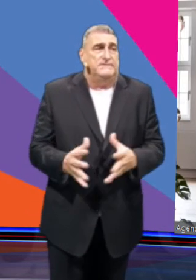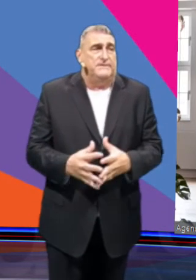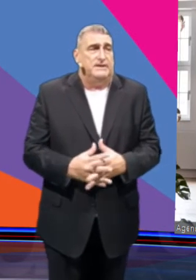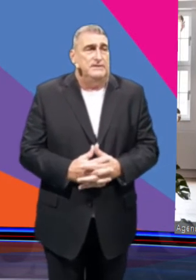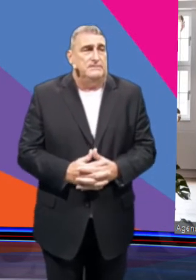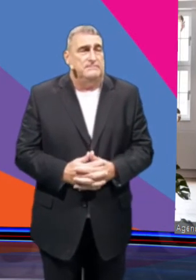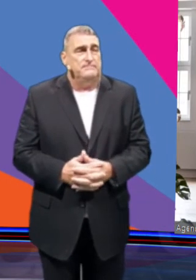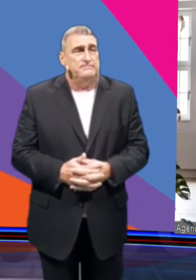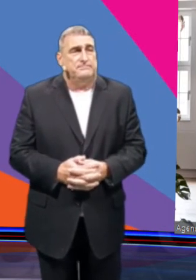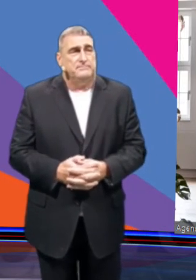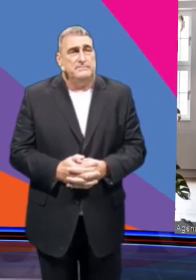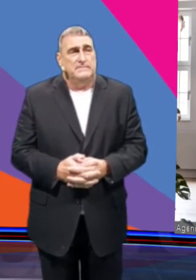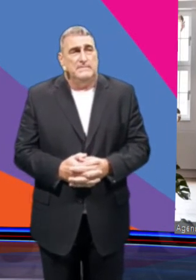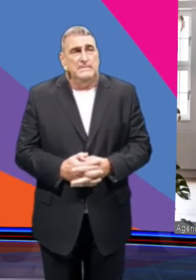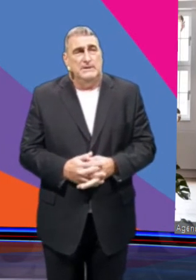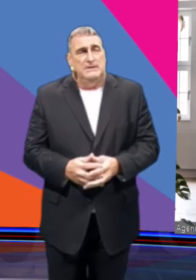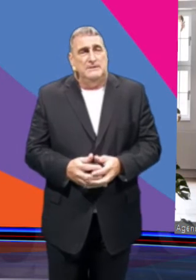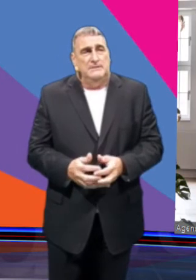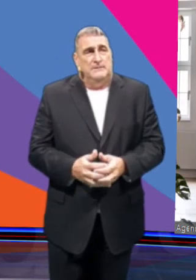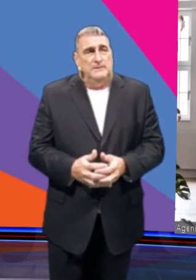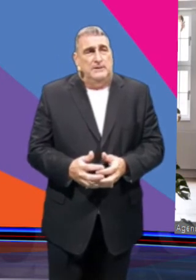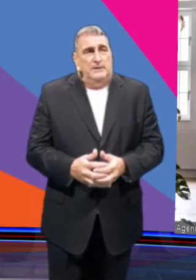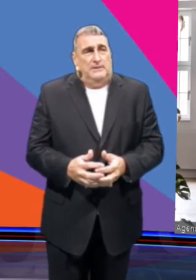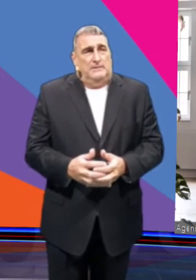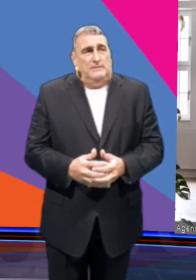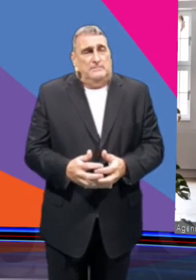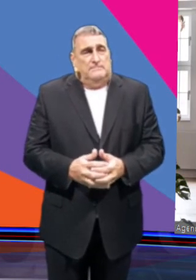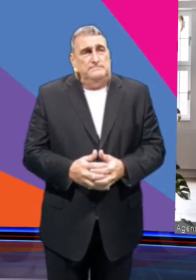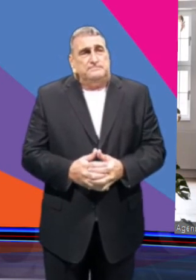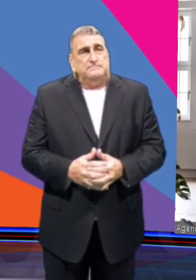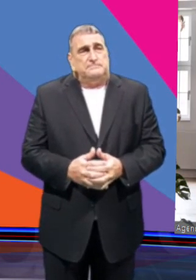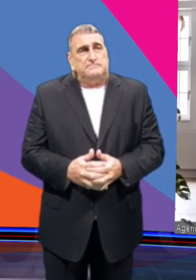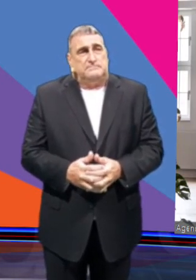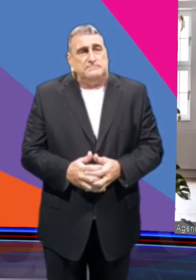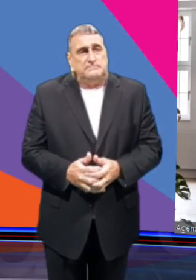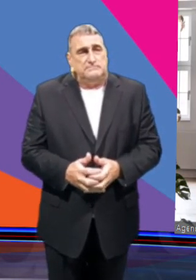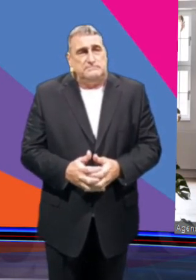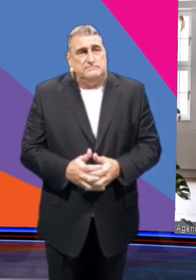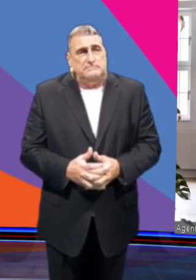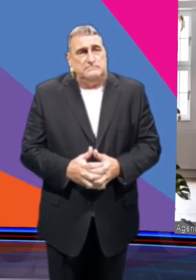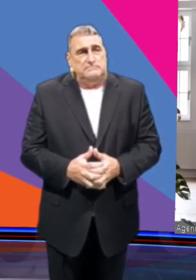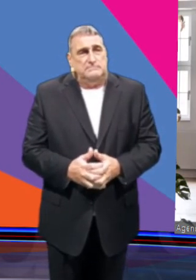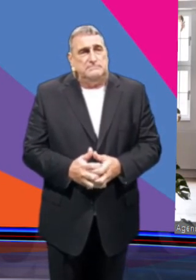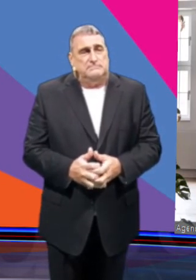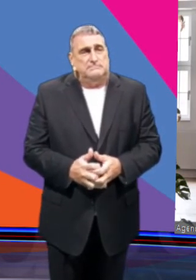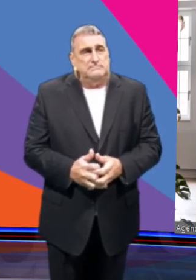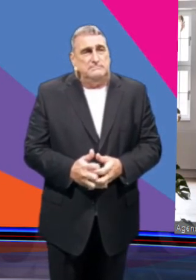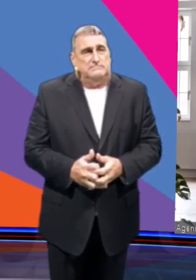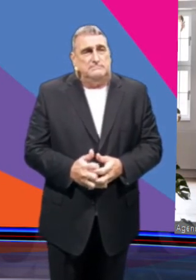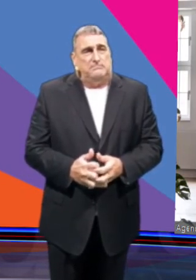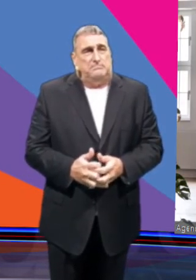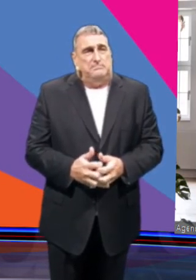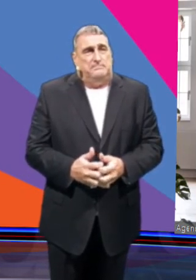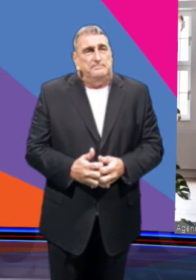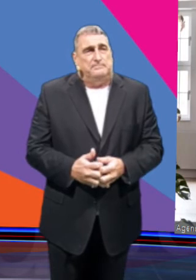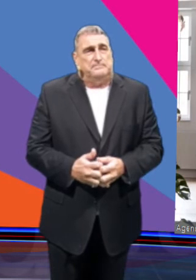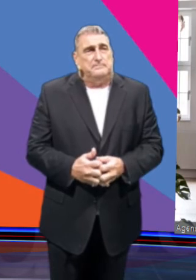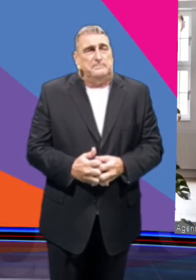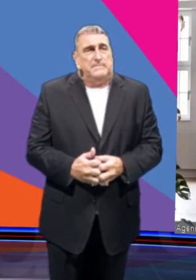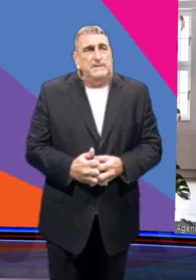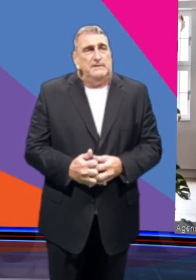lo que zafar de esto. pasa es que estamos leyendo dos diarios distintos. Uno, un diario estamos leyendo, por ejemplo, el de